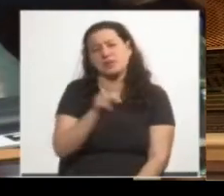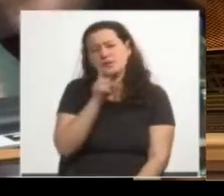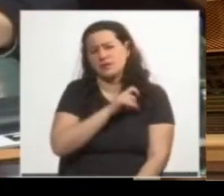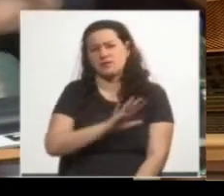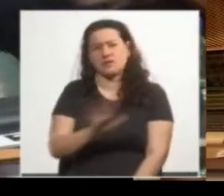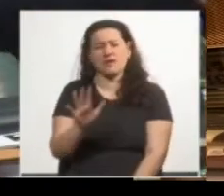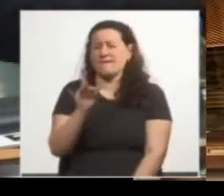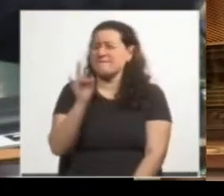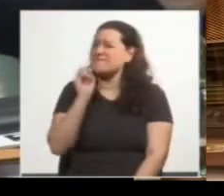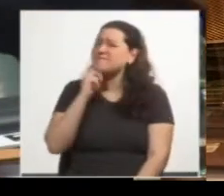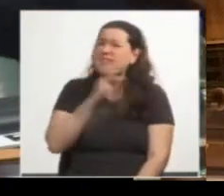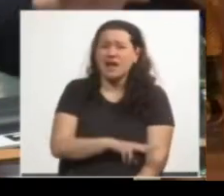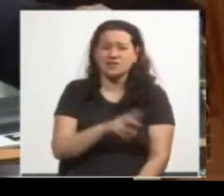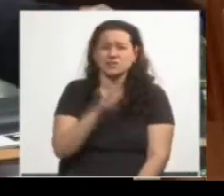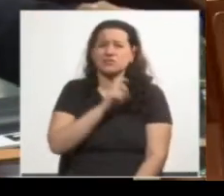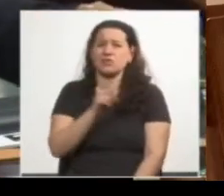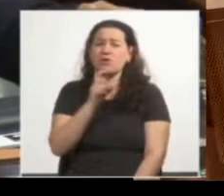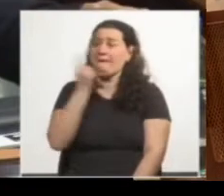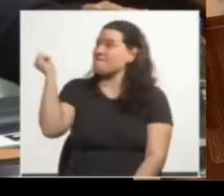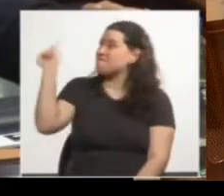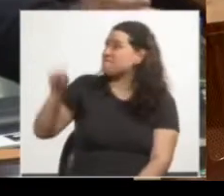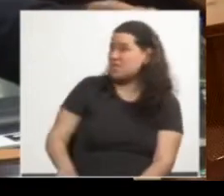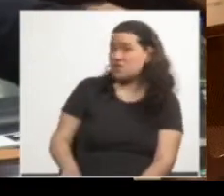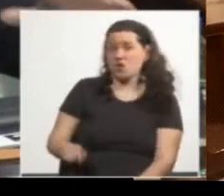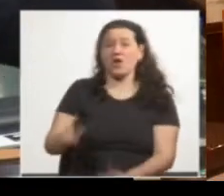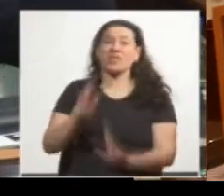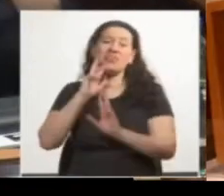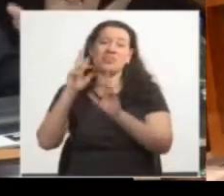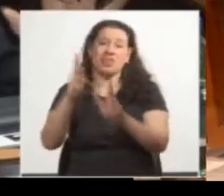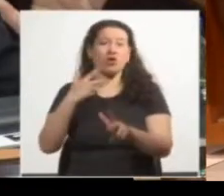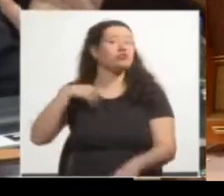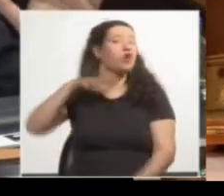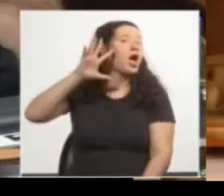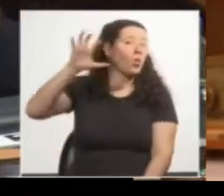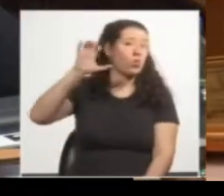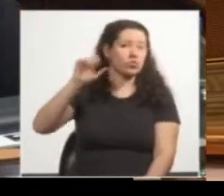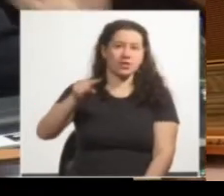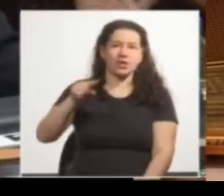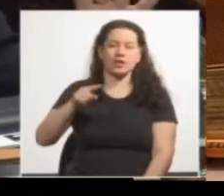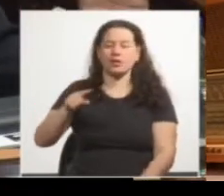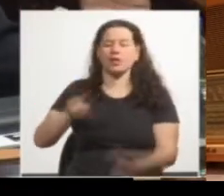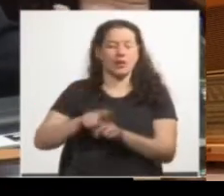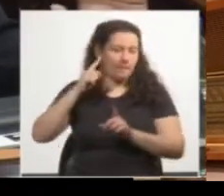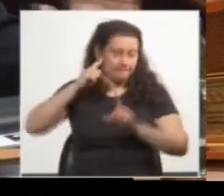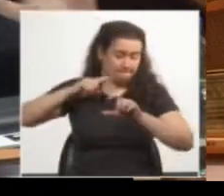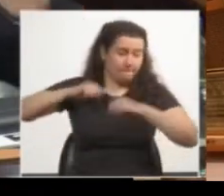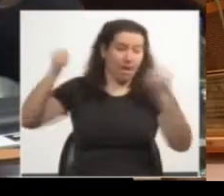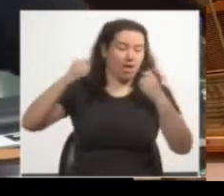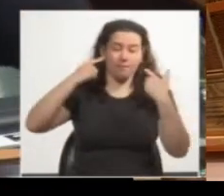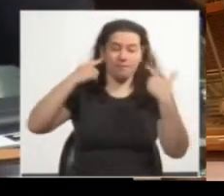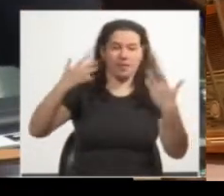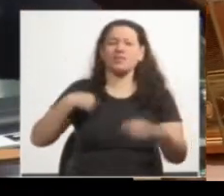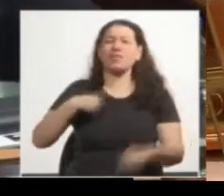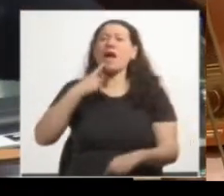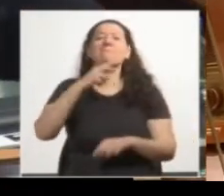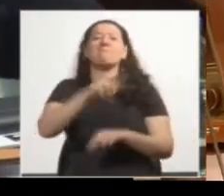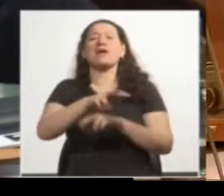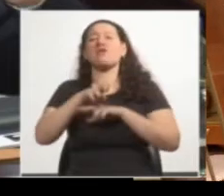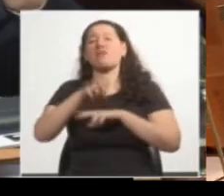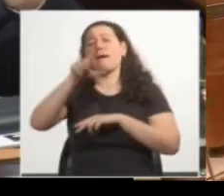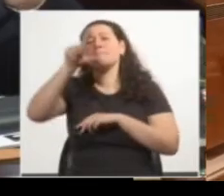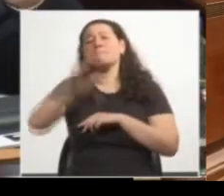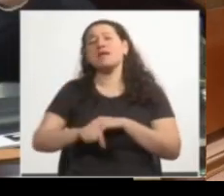tan falso como el que vino y dijo acá se ve a presidente yo lo escuché me rompió los tímpanos decir que le cobraron menos